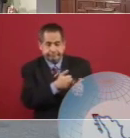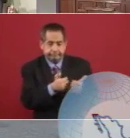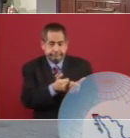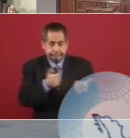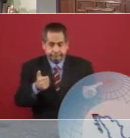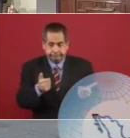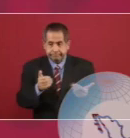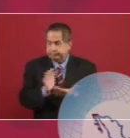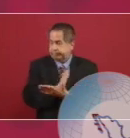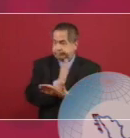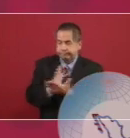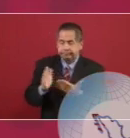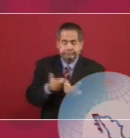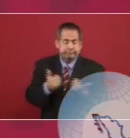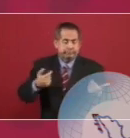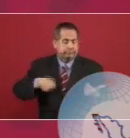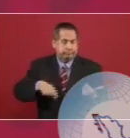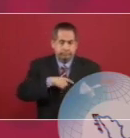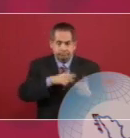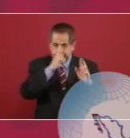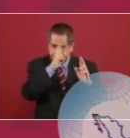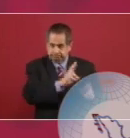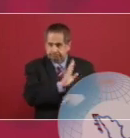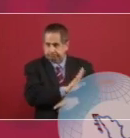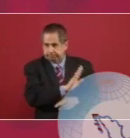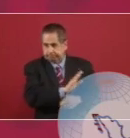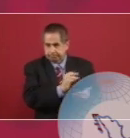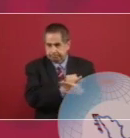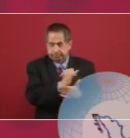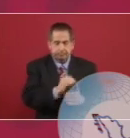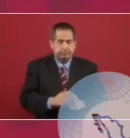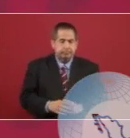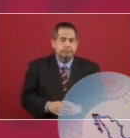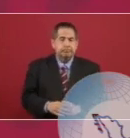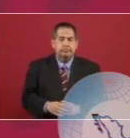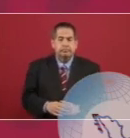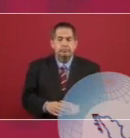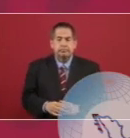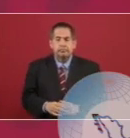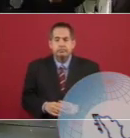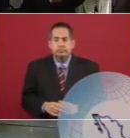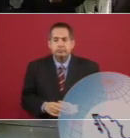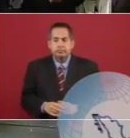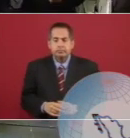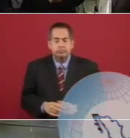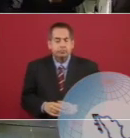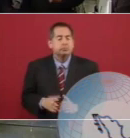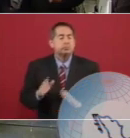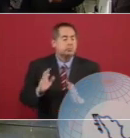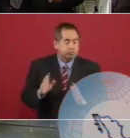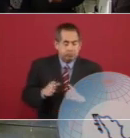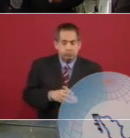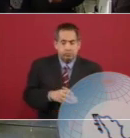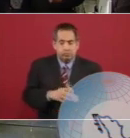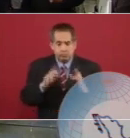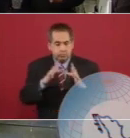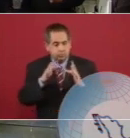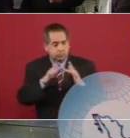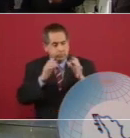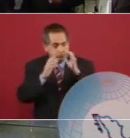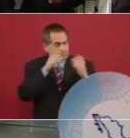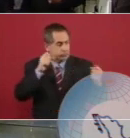e independiente. ¿Ha tocado este tema con el presidente de la Corte? Estamos en